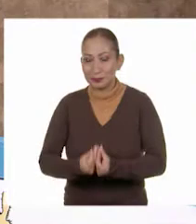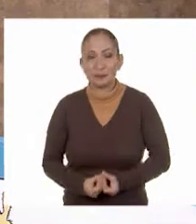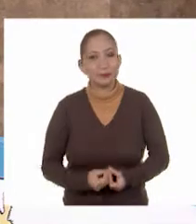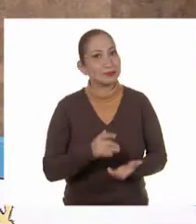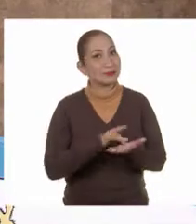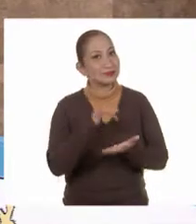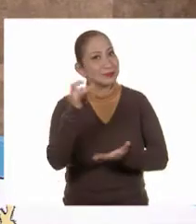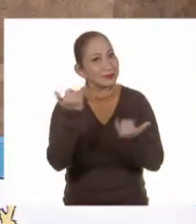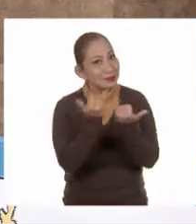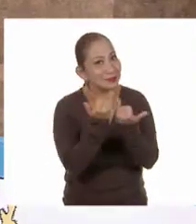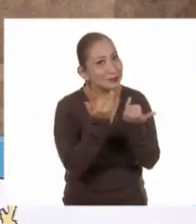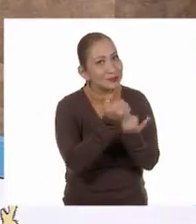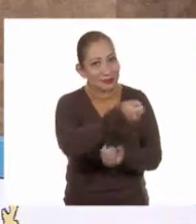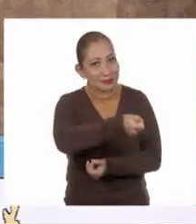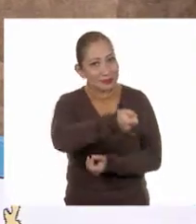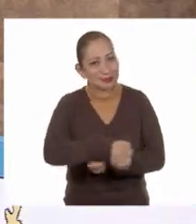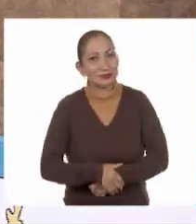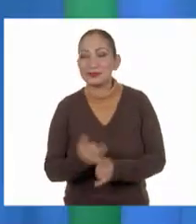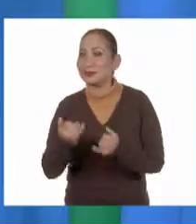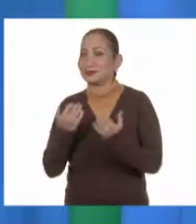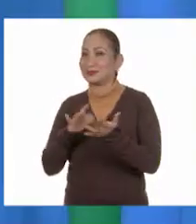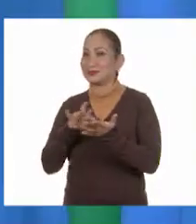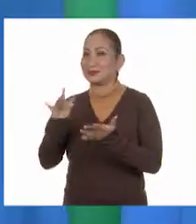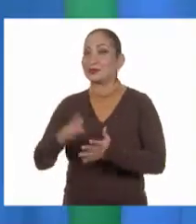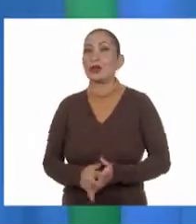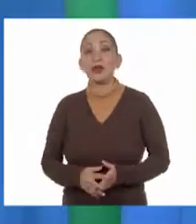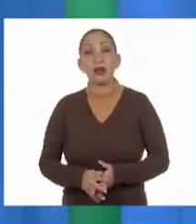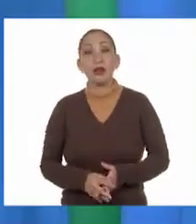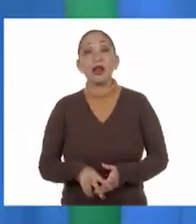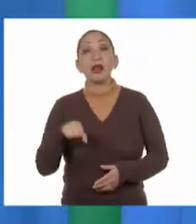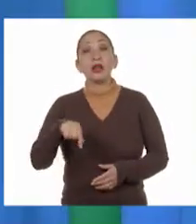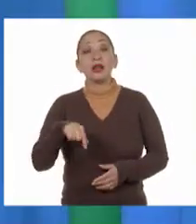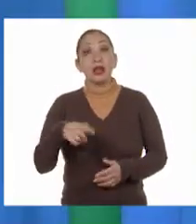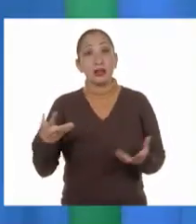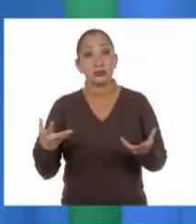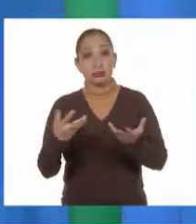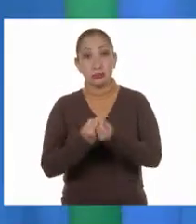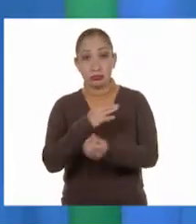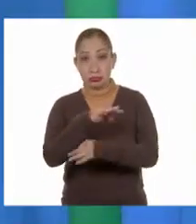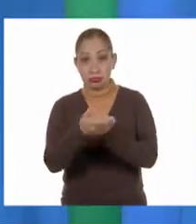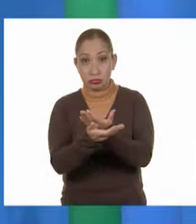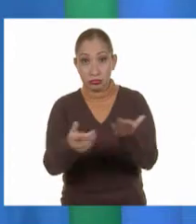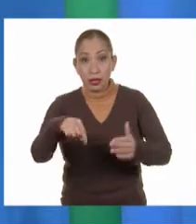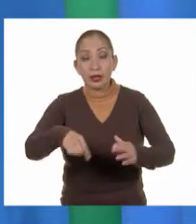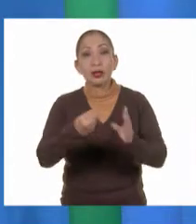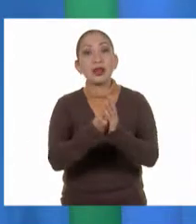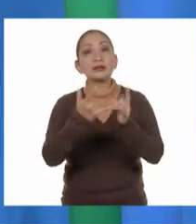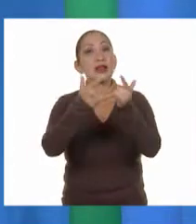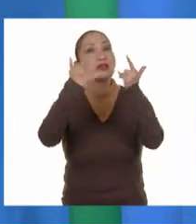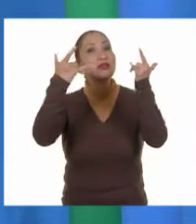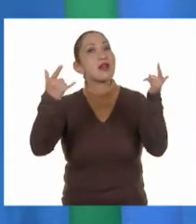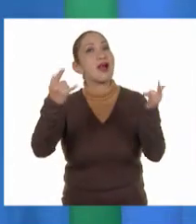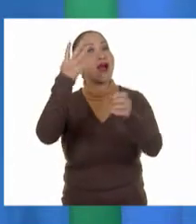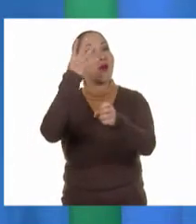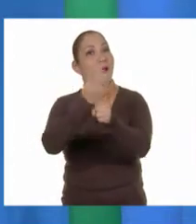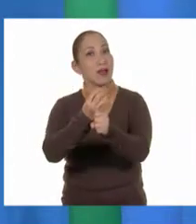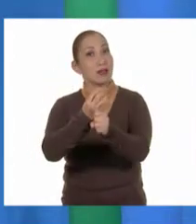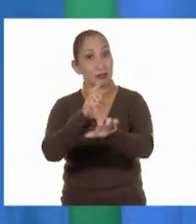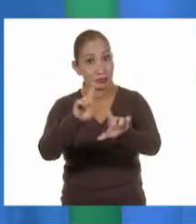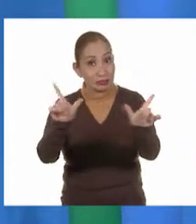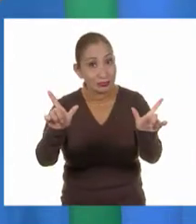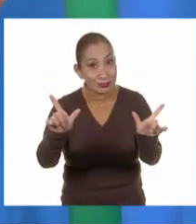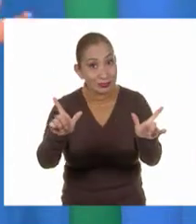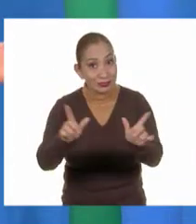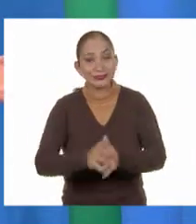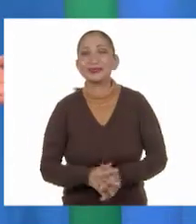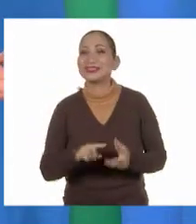Gracias, igualmente, un gusto saludarte. Gracias, maestra. Vamos a tener el gusto de estar con ustedes en esta clase de historia de cuarto grado. ¿Están listos?